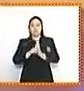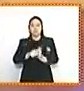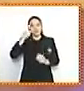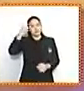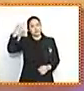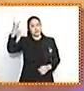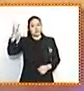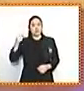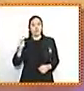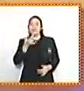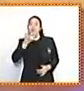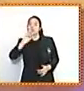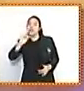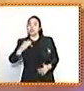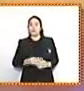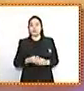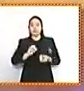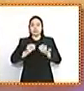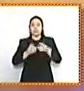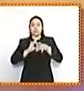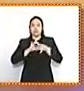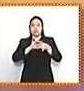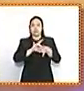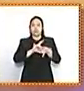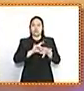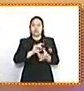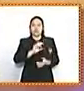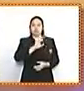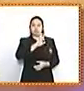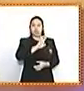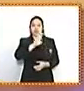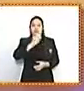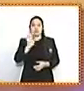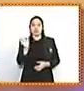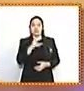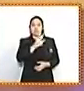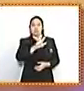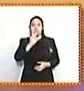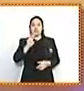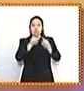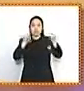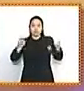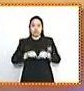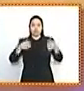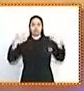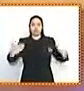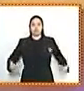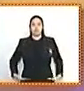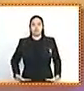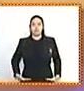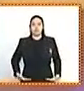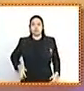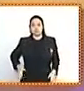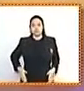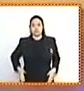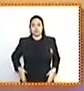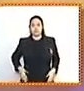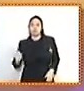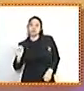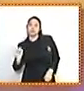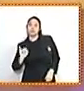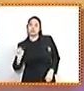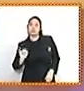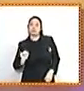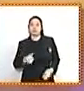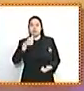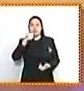símbolo de sueño, suerte. Números que seleccionan son el 76 y el 37 en el cuadro, el cual lo ubicamos en la cadera del lado izquierdo.